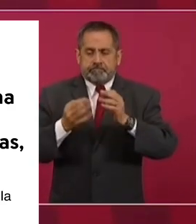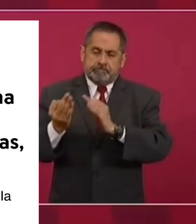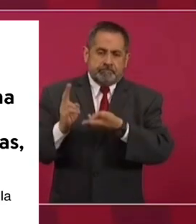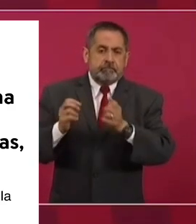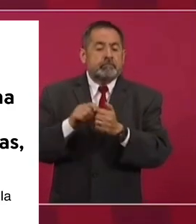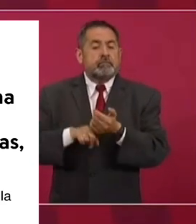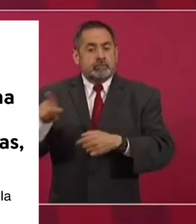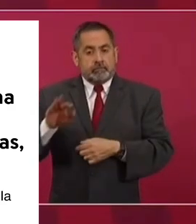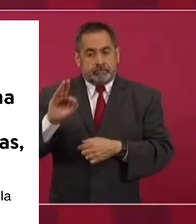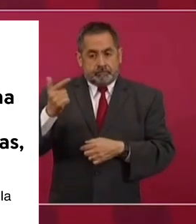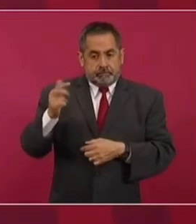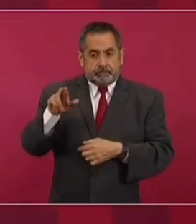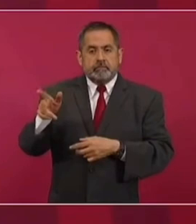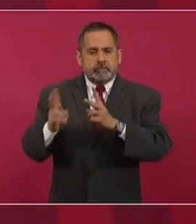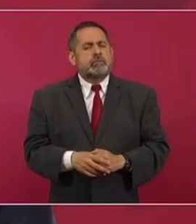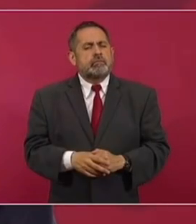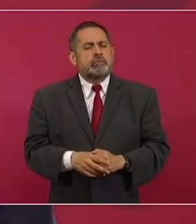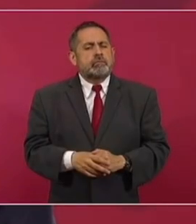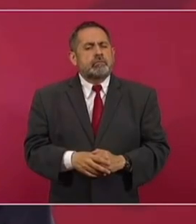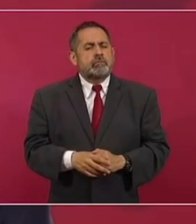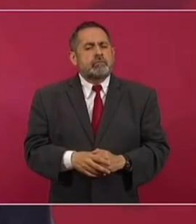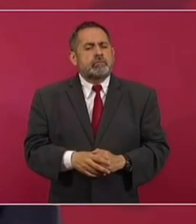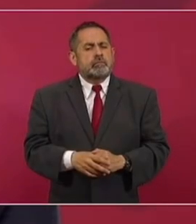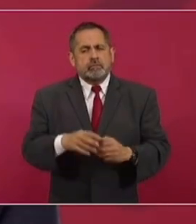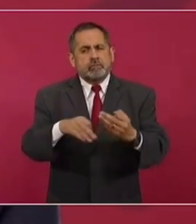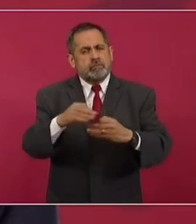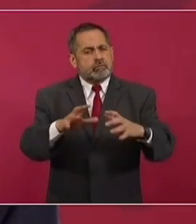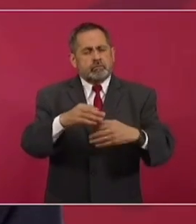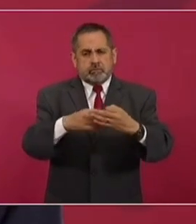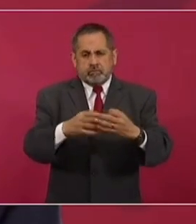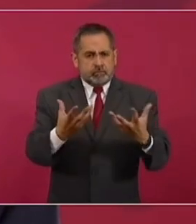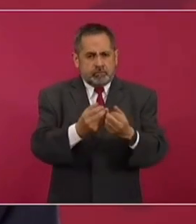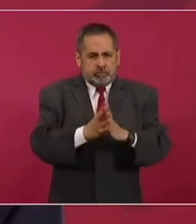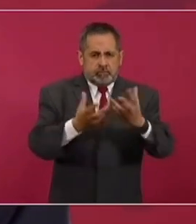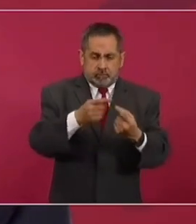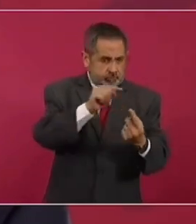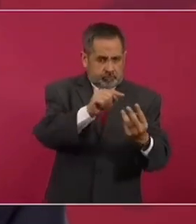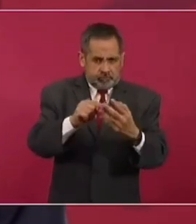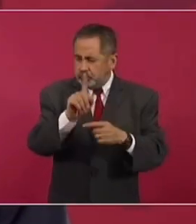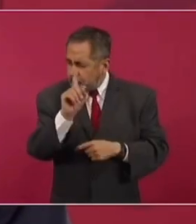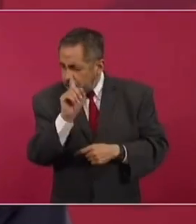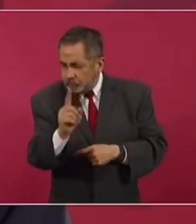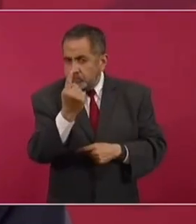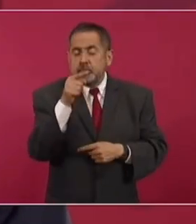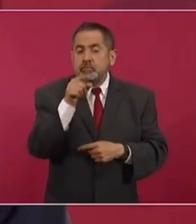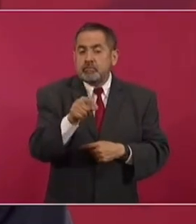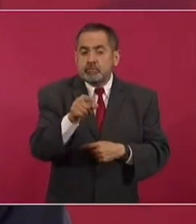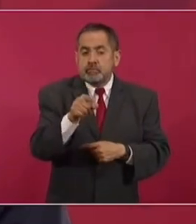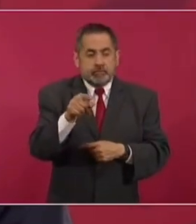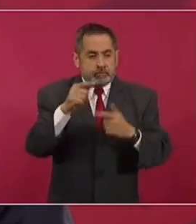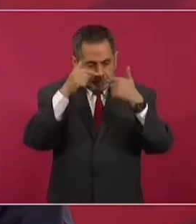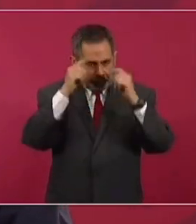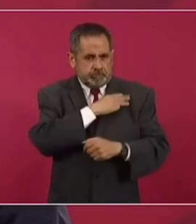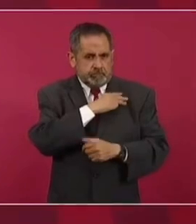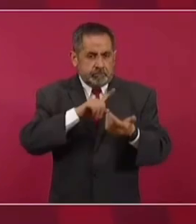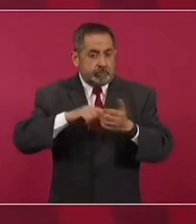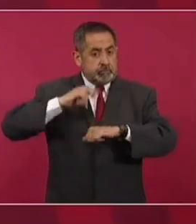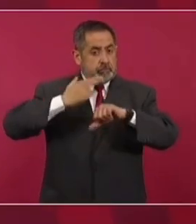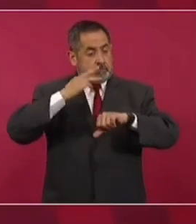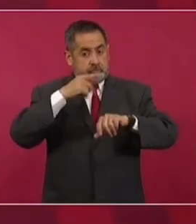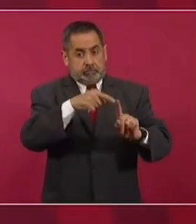quién? Ante la Fiscalía. ¿Cuántos son? Todos los que participaron, sobre todo el almirante